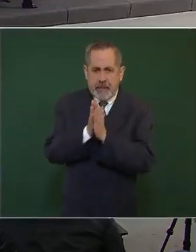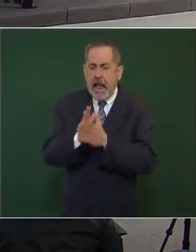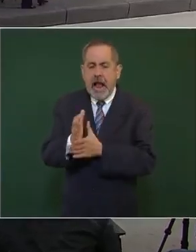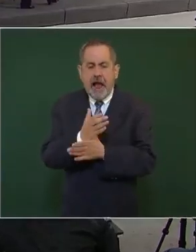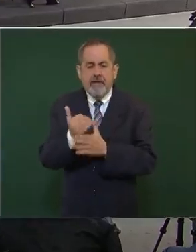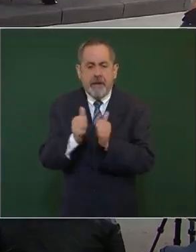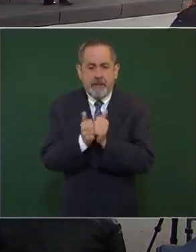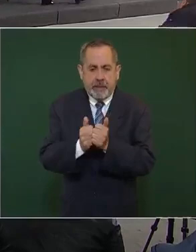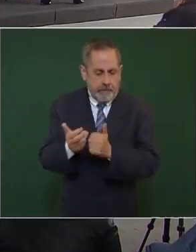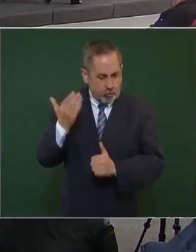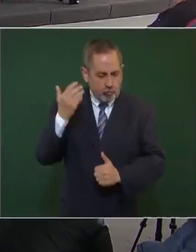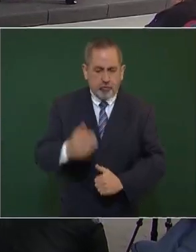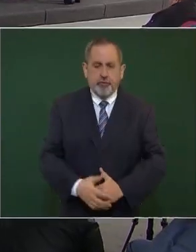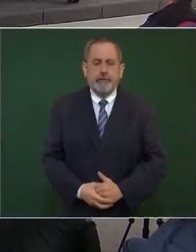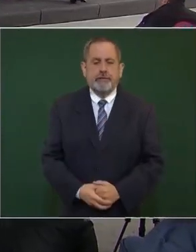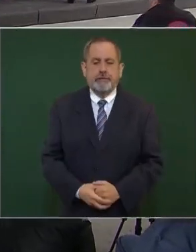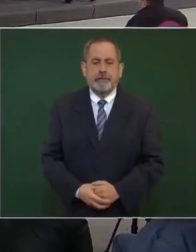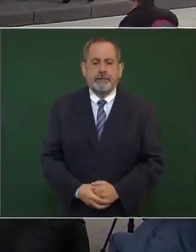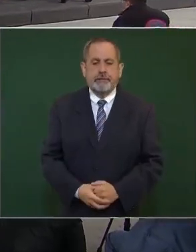pan.